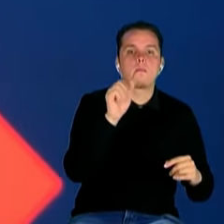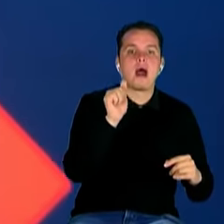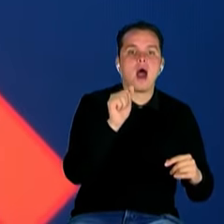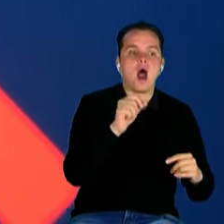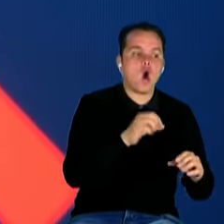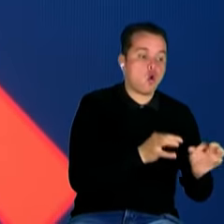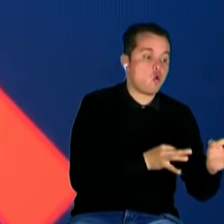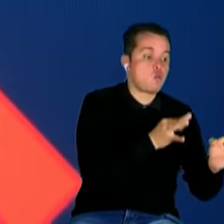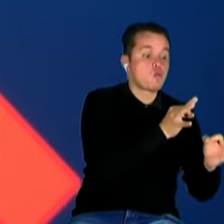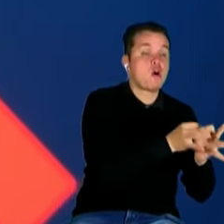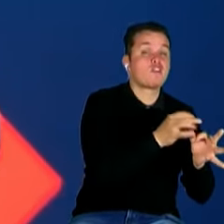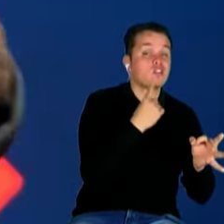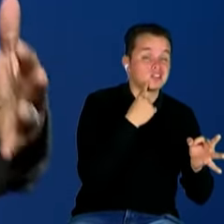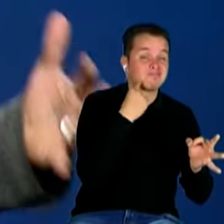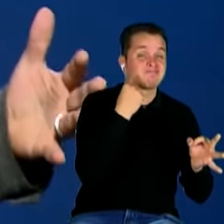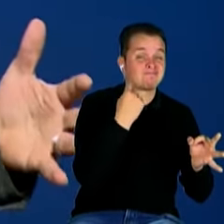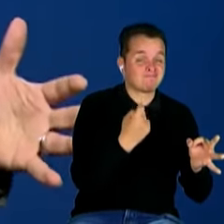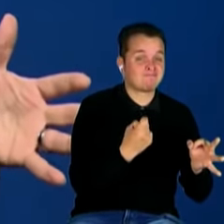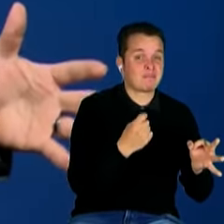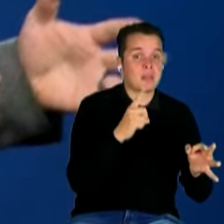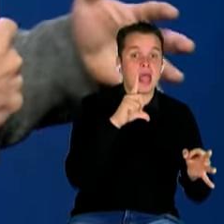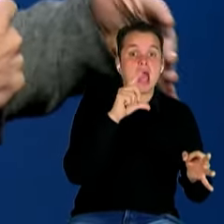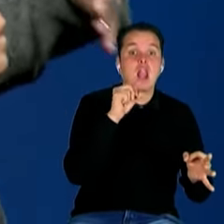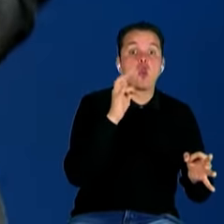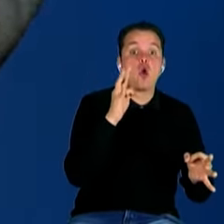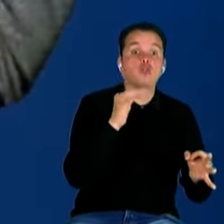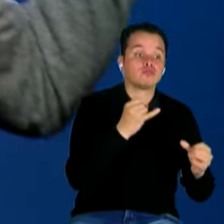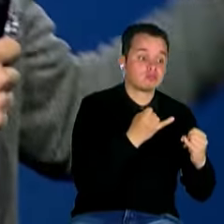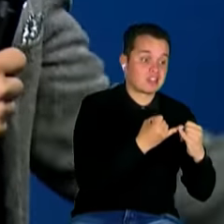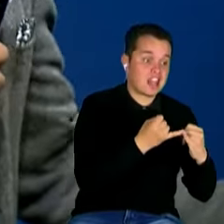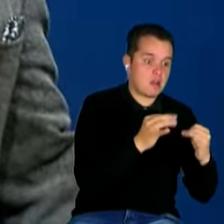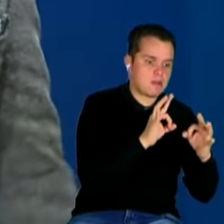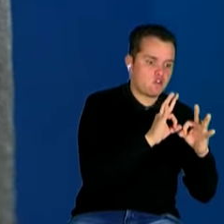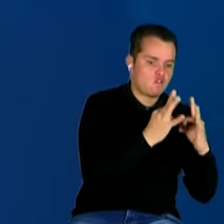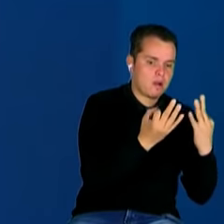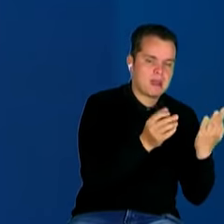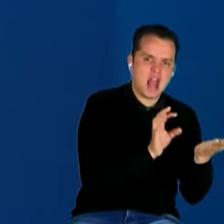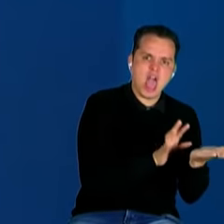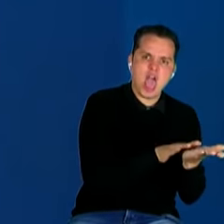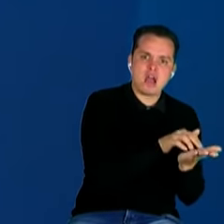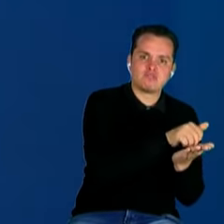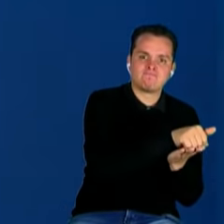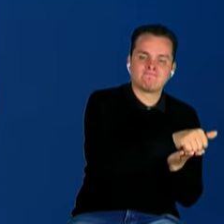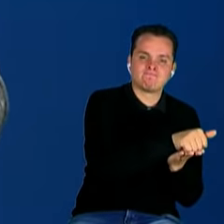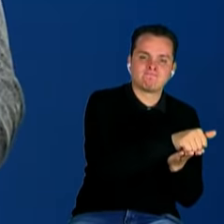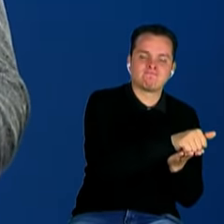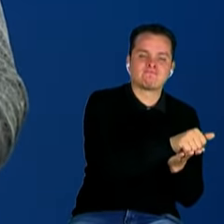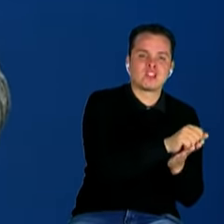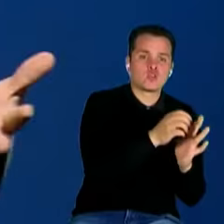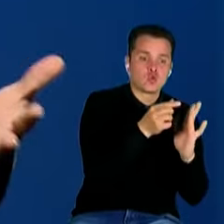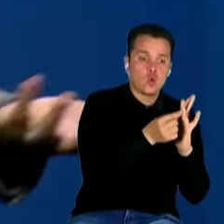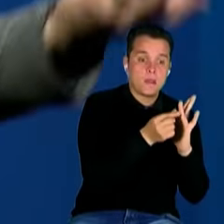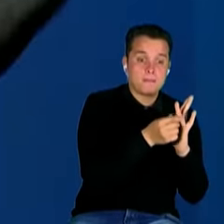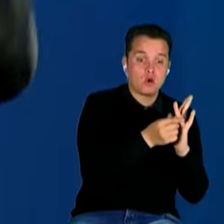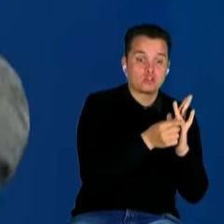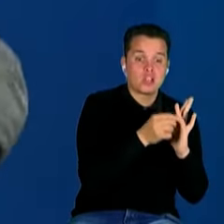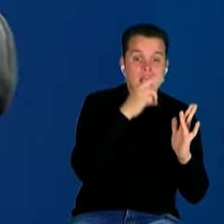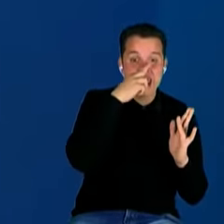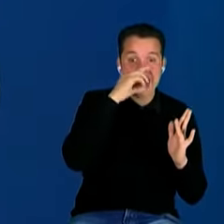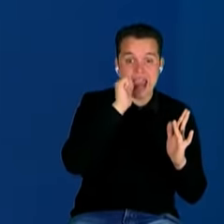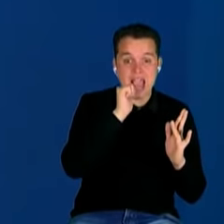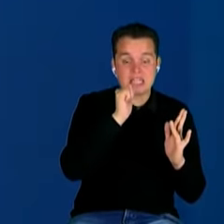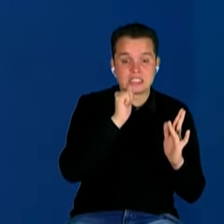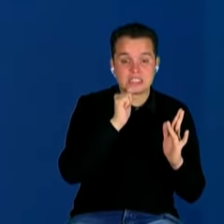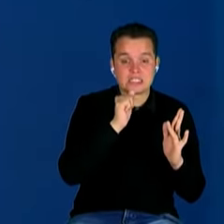de pecadores. Lot terminó su familia destruida. Sus esposas, sus hijas violando